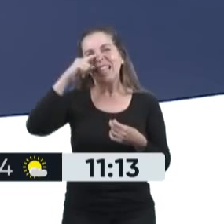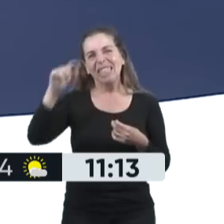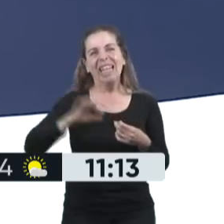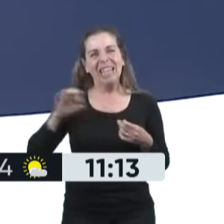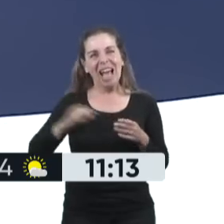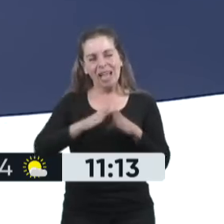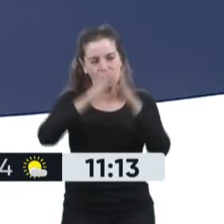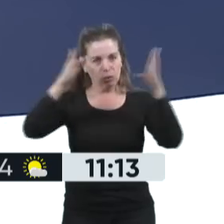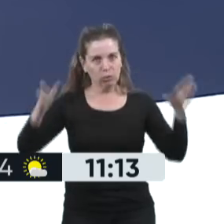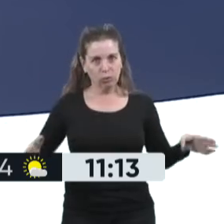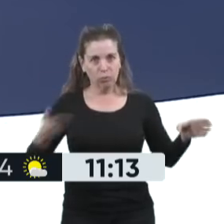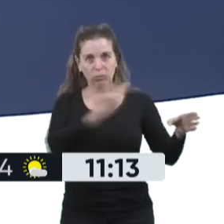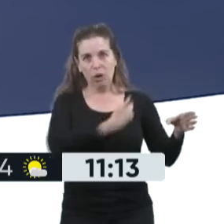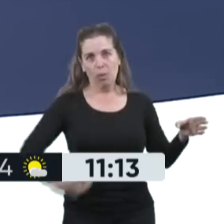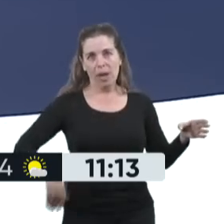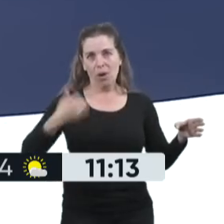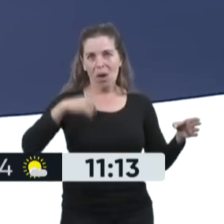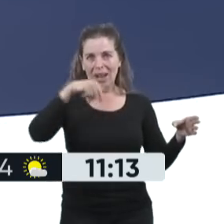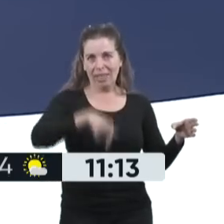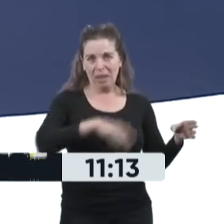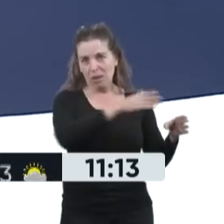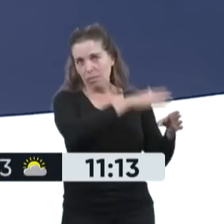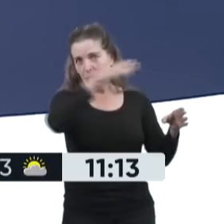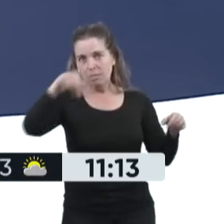institucional en el gobierno argentino